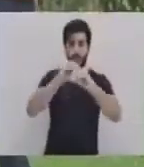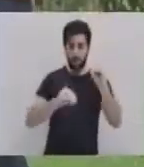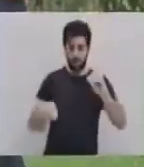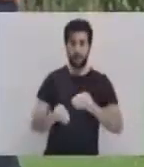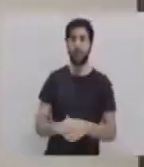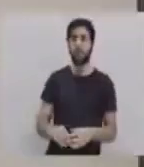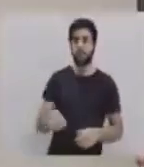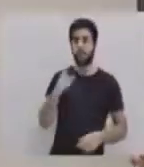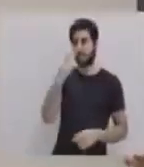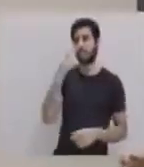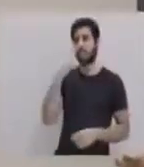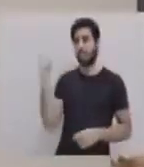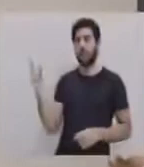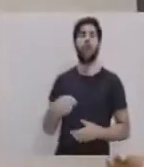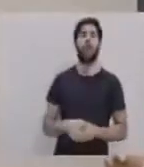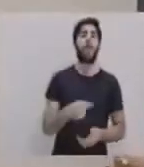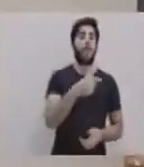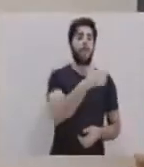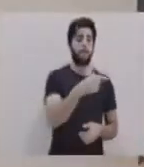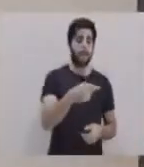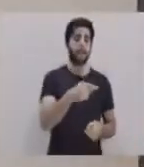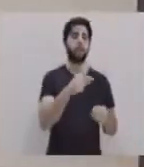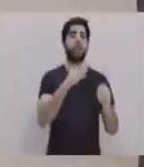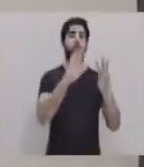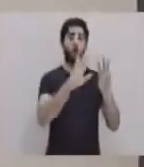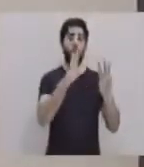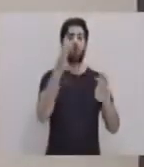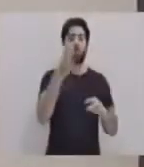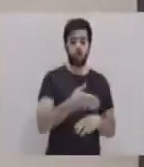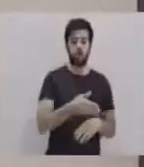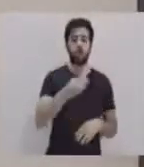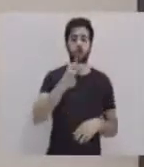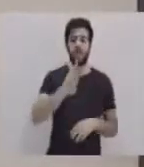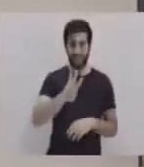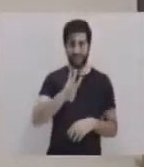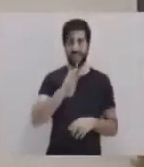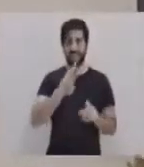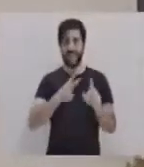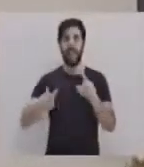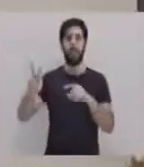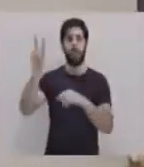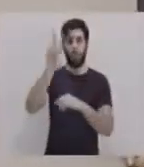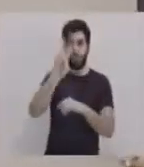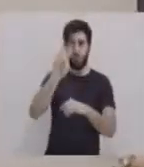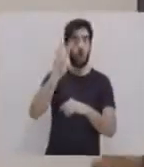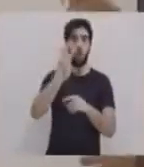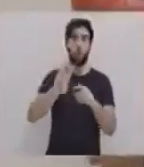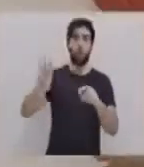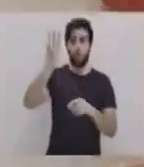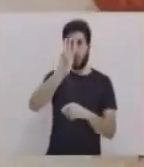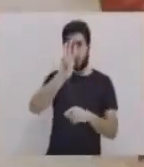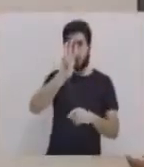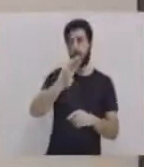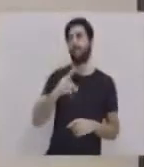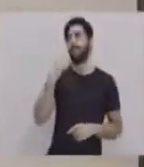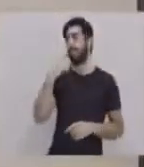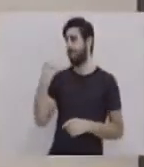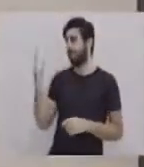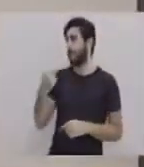ellas entonces. Es menos 8 tercios Muy bien. al cubo. Ah, bueno,